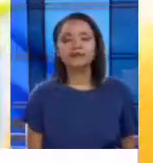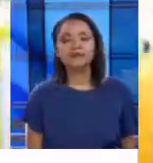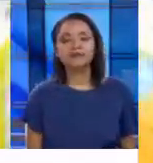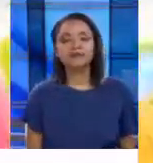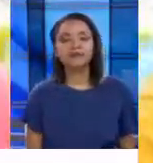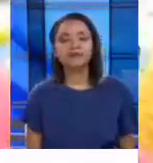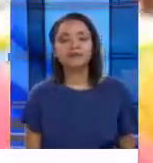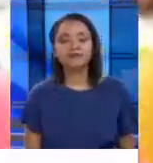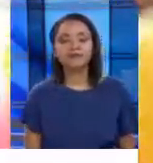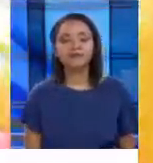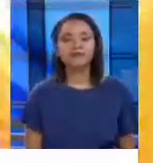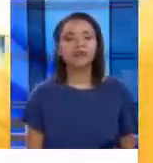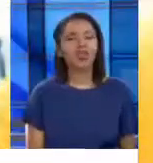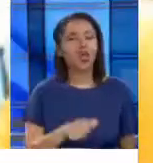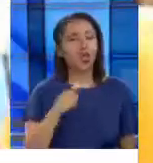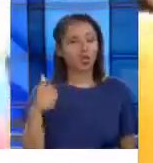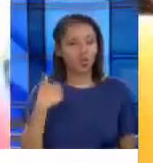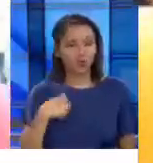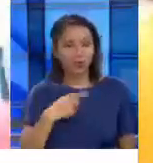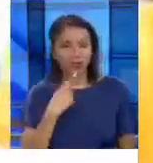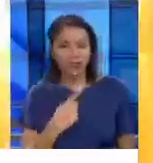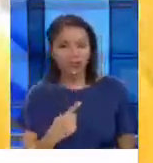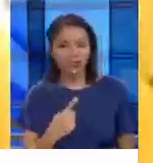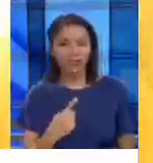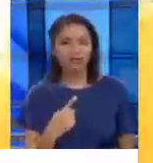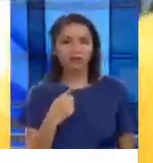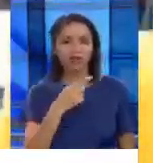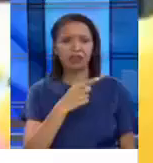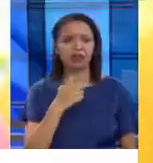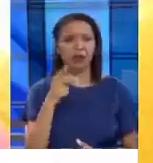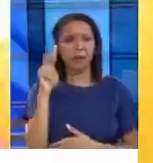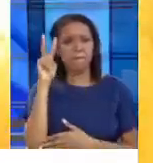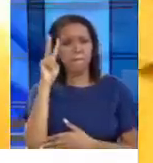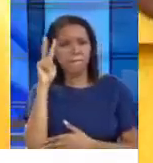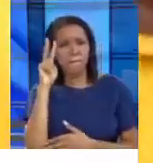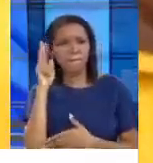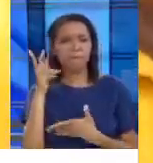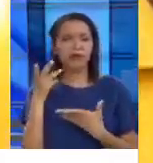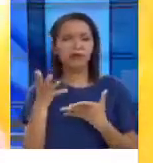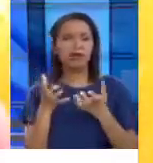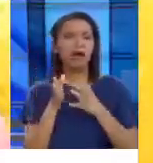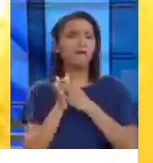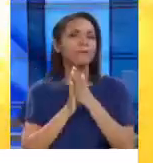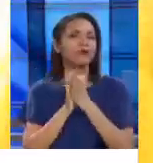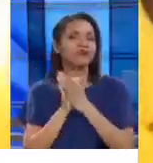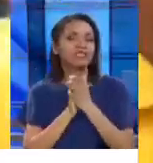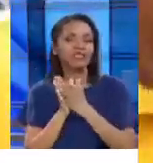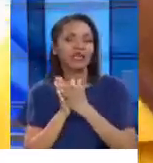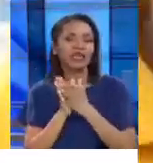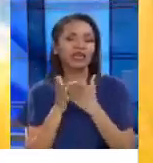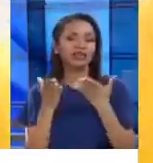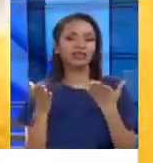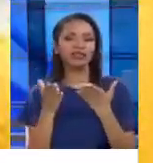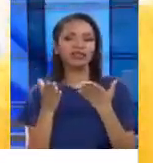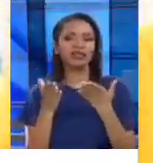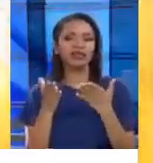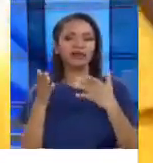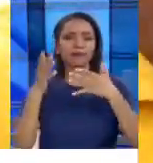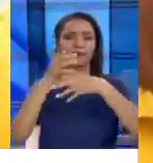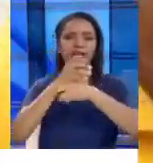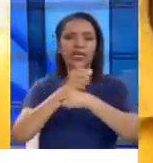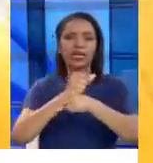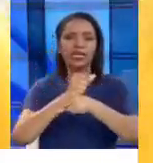inconformes con todos esos, aquellos vivarachos que quieren aprovecharse de la lucha para hacer de su